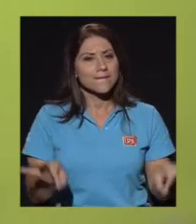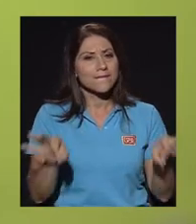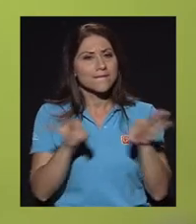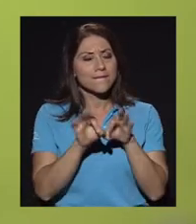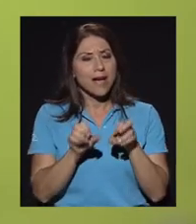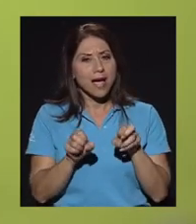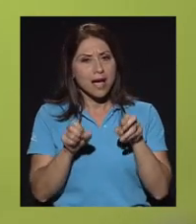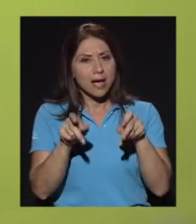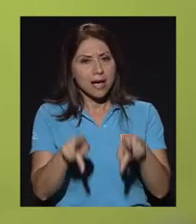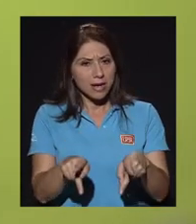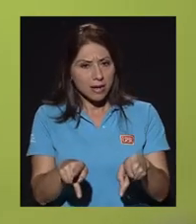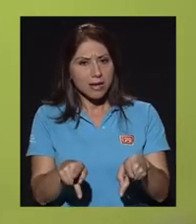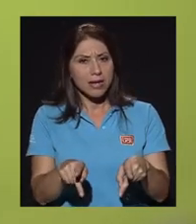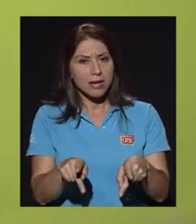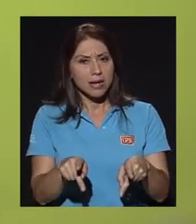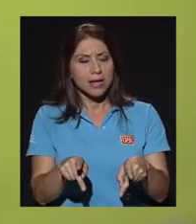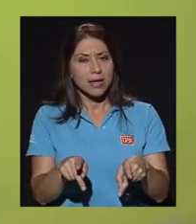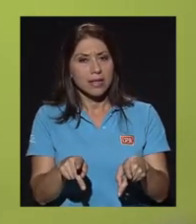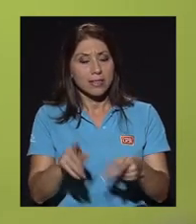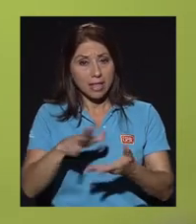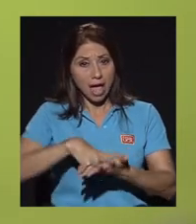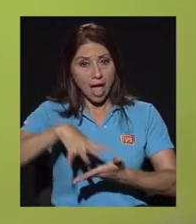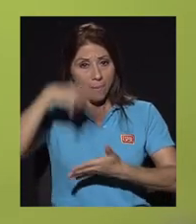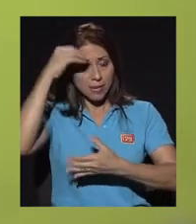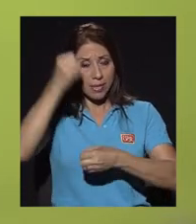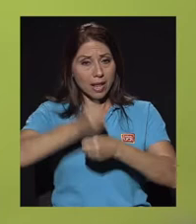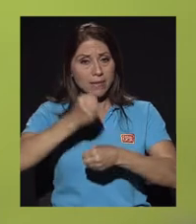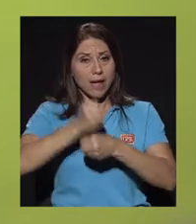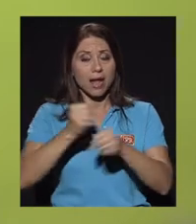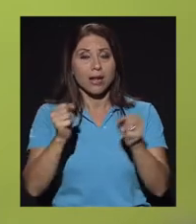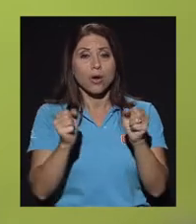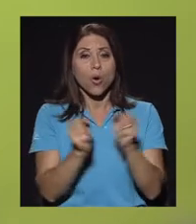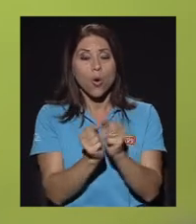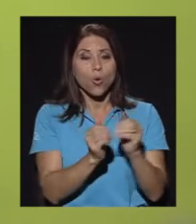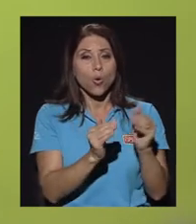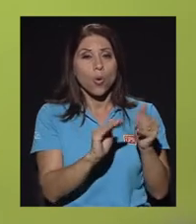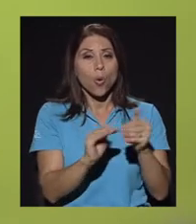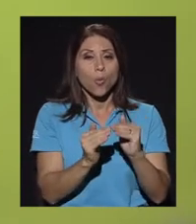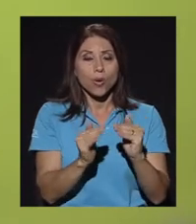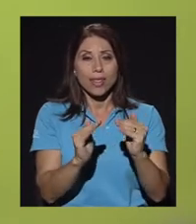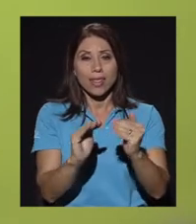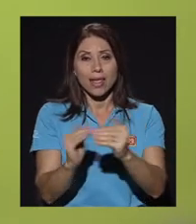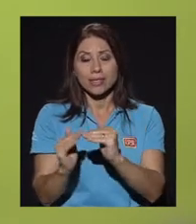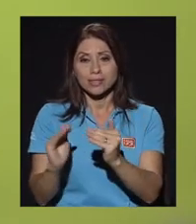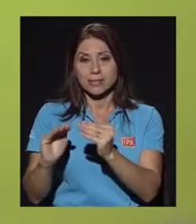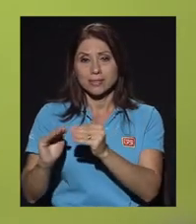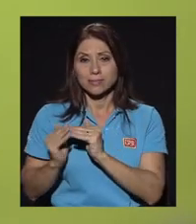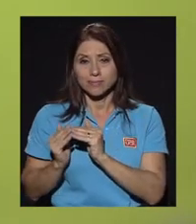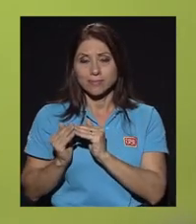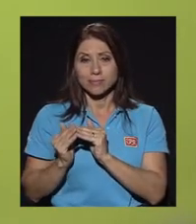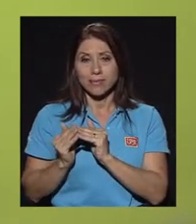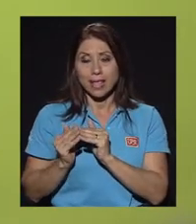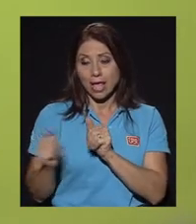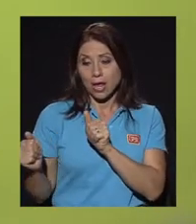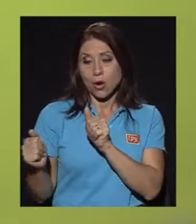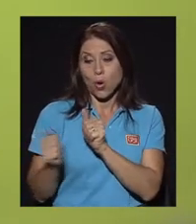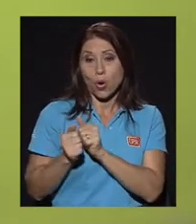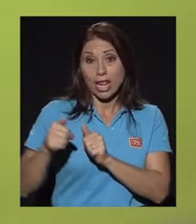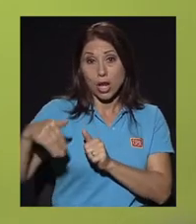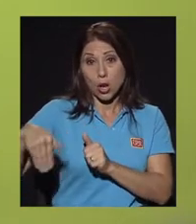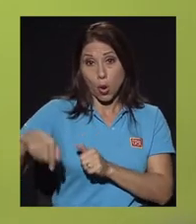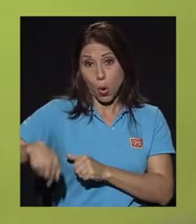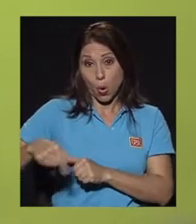valiosísima oportunidad de aprender a trabajar con las comunidades a la par del hoy benemérito de la